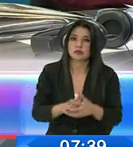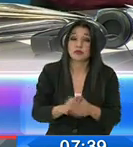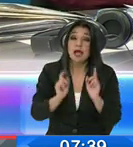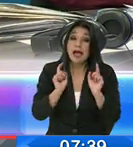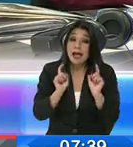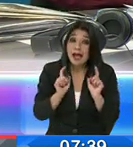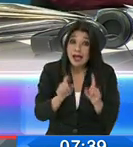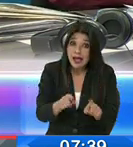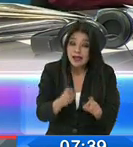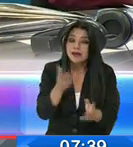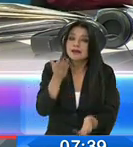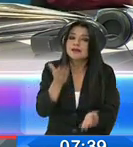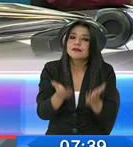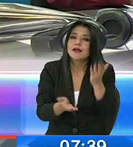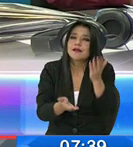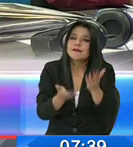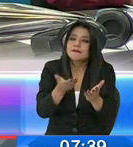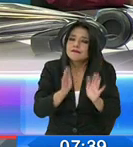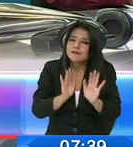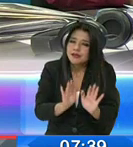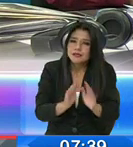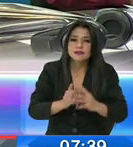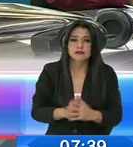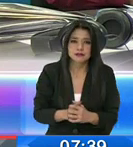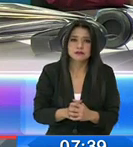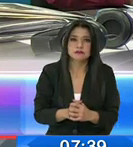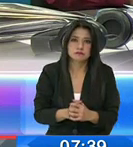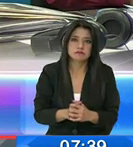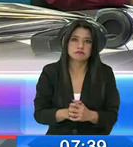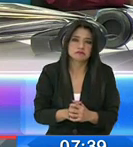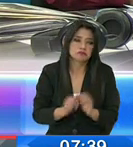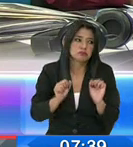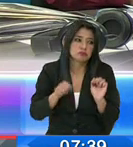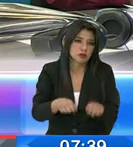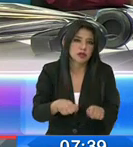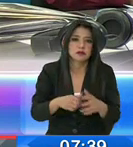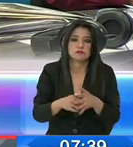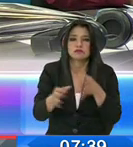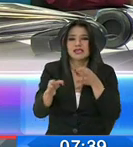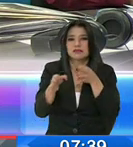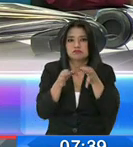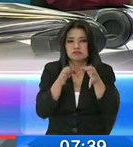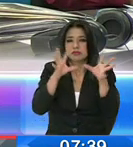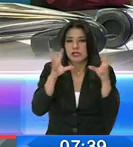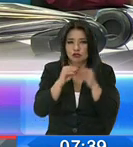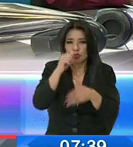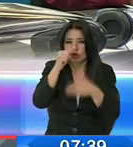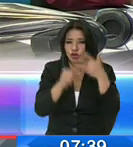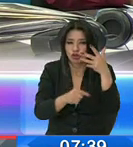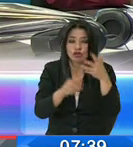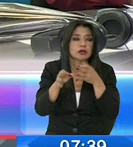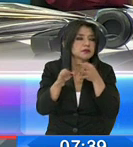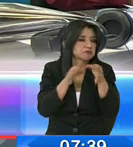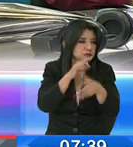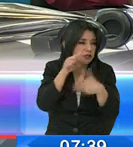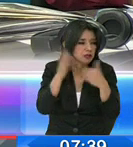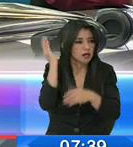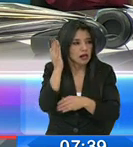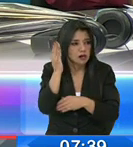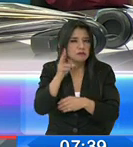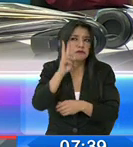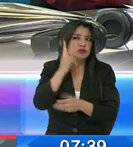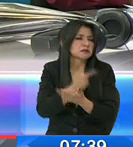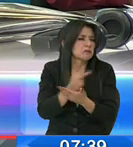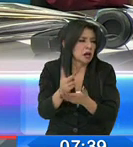posibilidades d recursos horizontal es decir aclaraciones y ampliaciones digamos que eso lleve dos